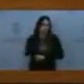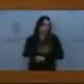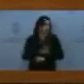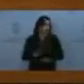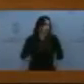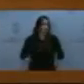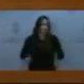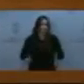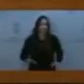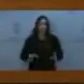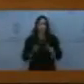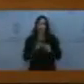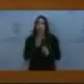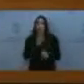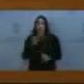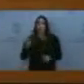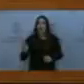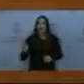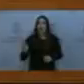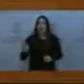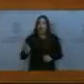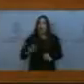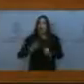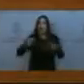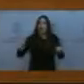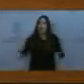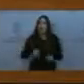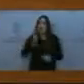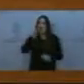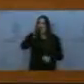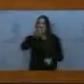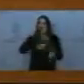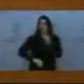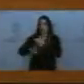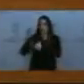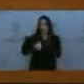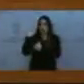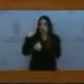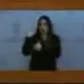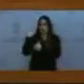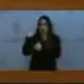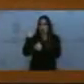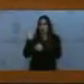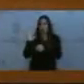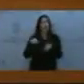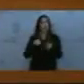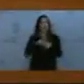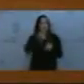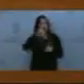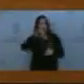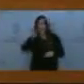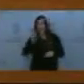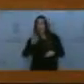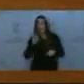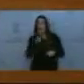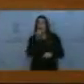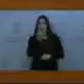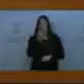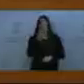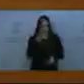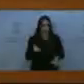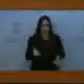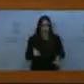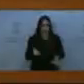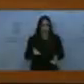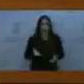El Grupo Parlamentario Popular lo firmó hace 12 años, como el de Izquierda Unida o el socialista,